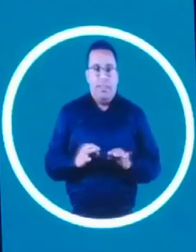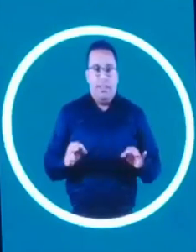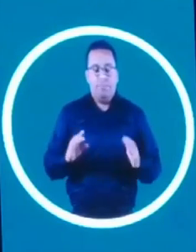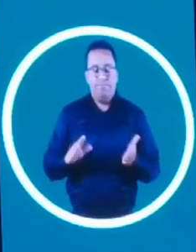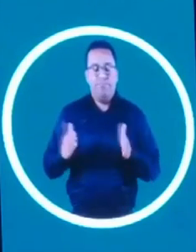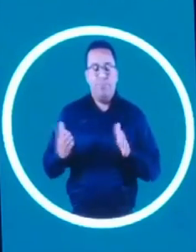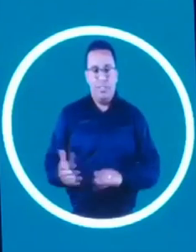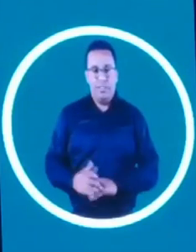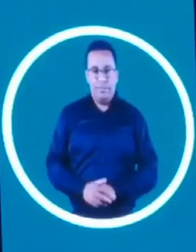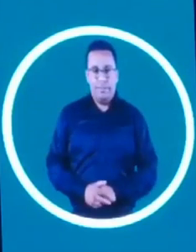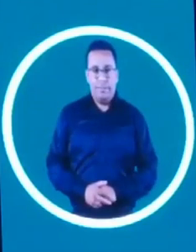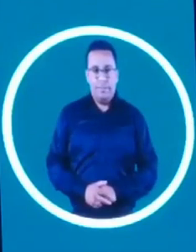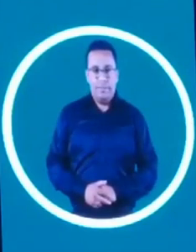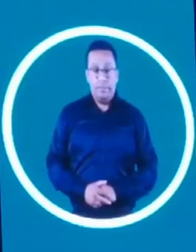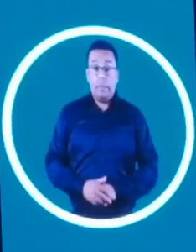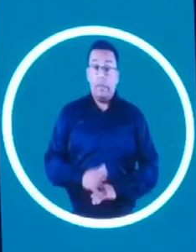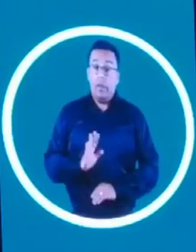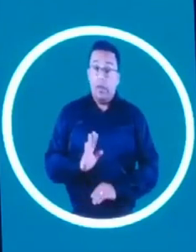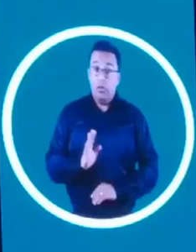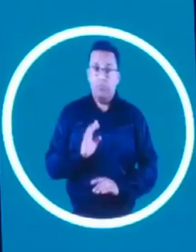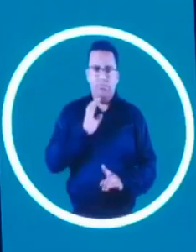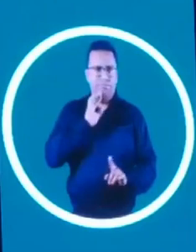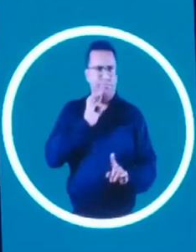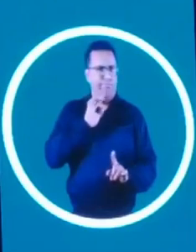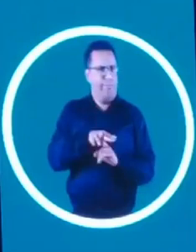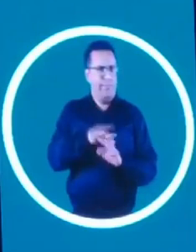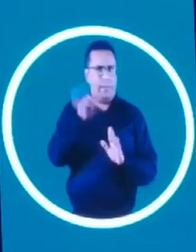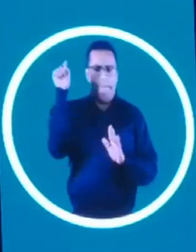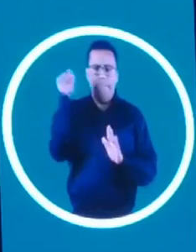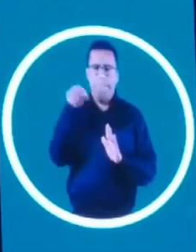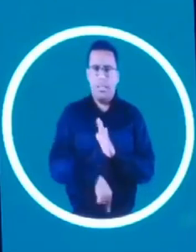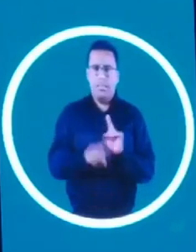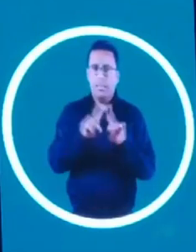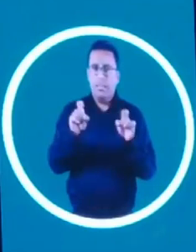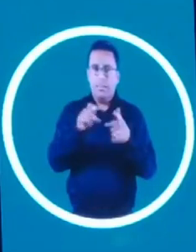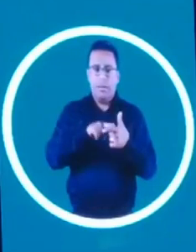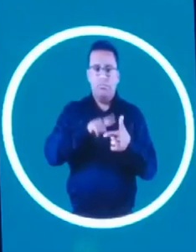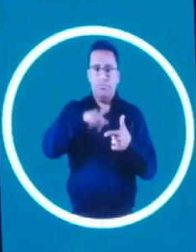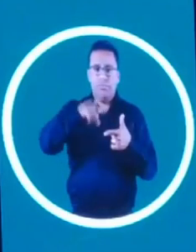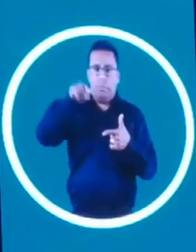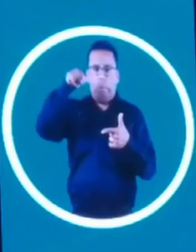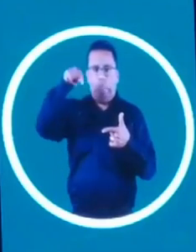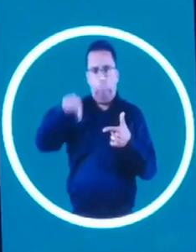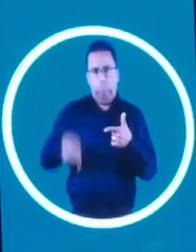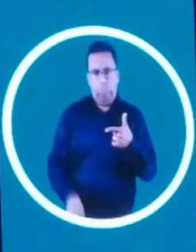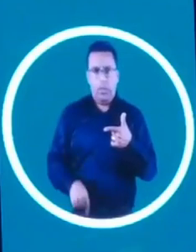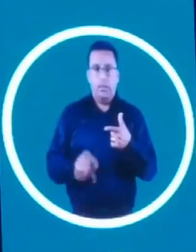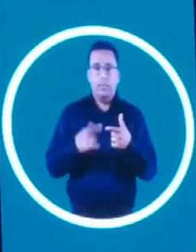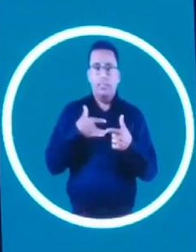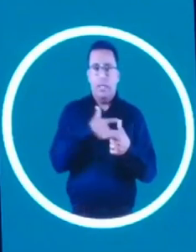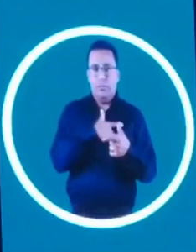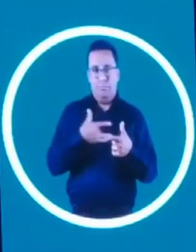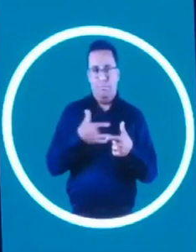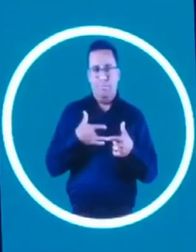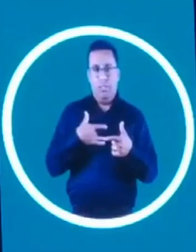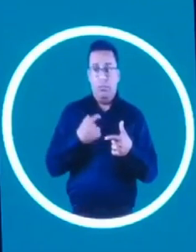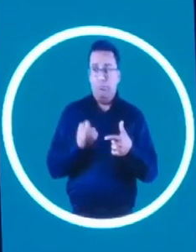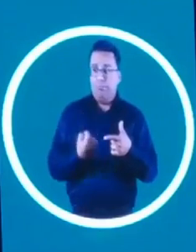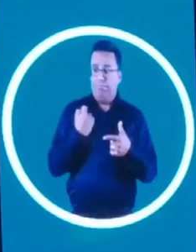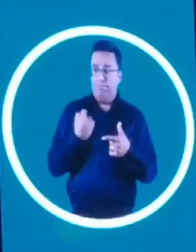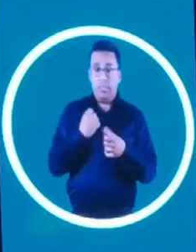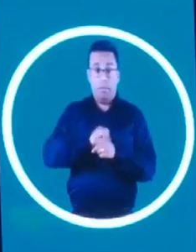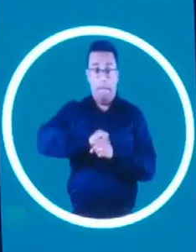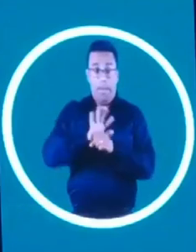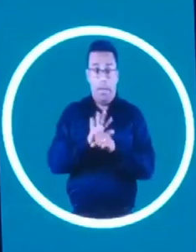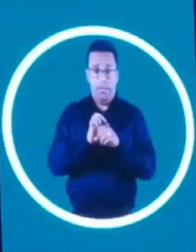la pandemia nomás es una evidencia de la crisis que acabamos de enfrentar y que aún